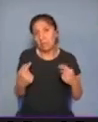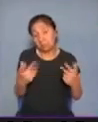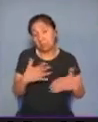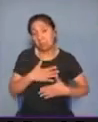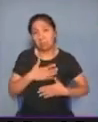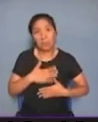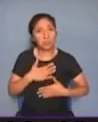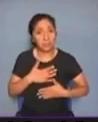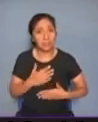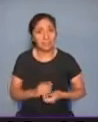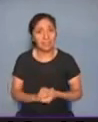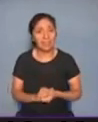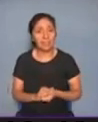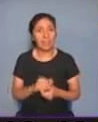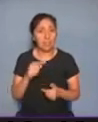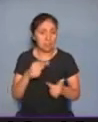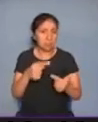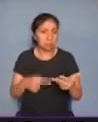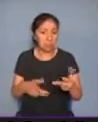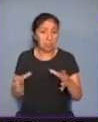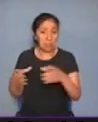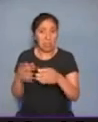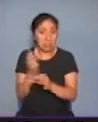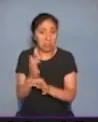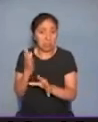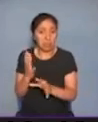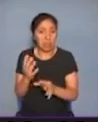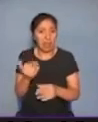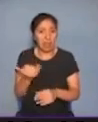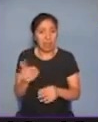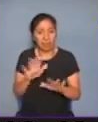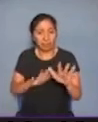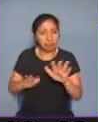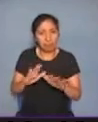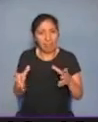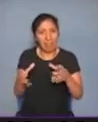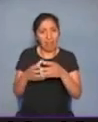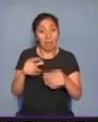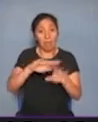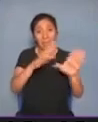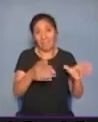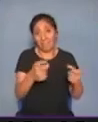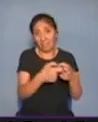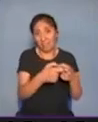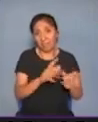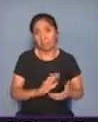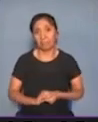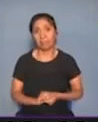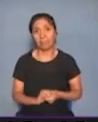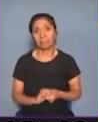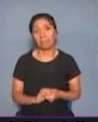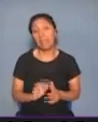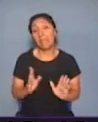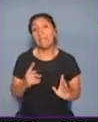muy contentos con eso y con el equipo profesional que estamos Armando en la institución y para el año que viene